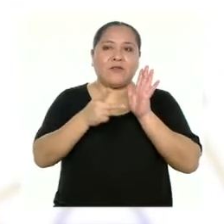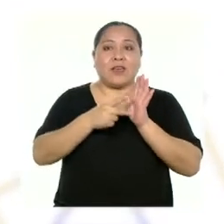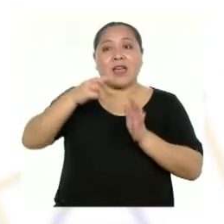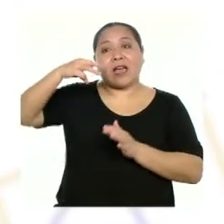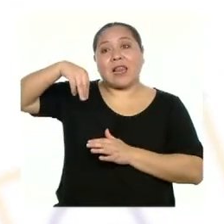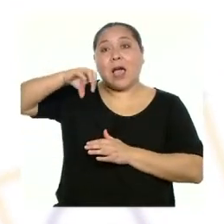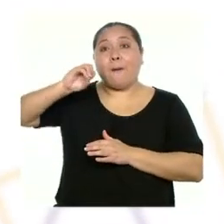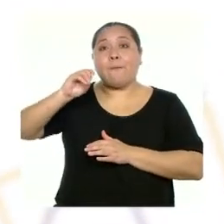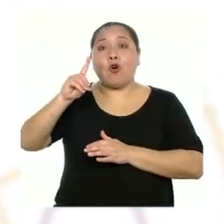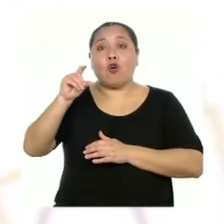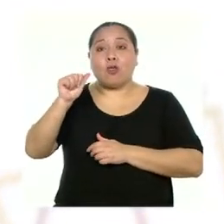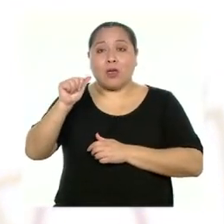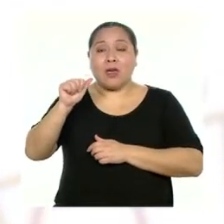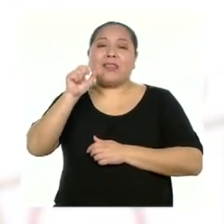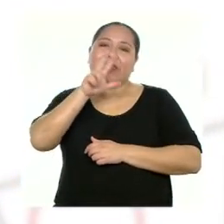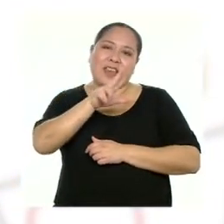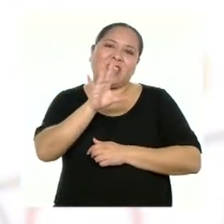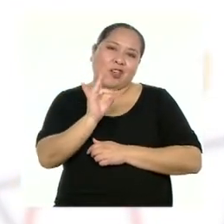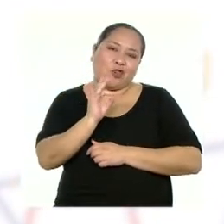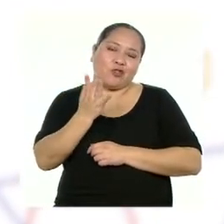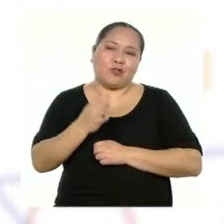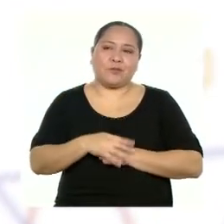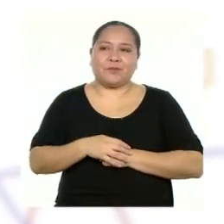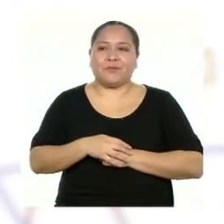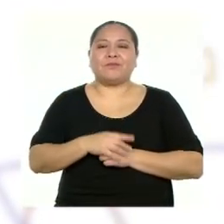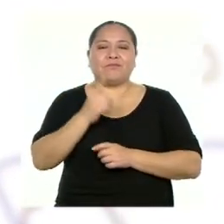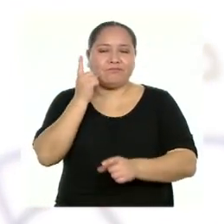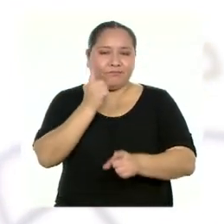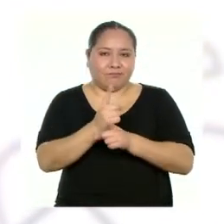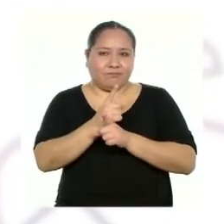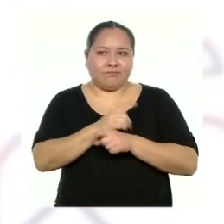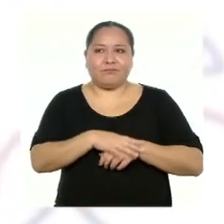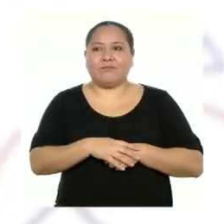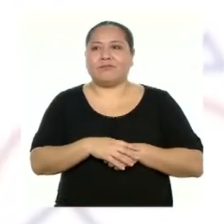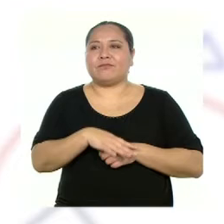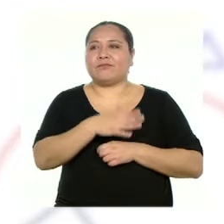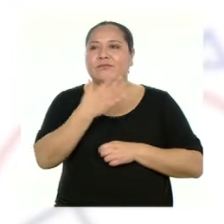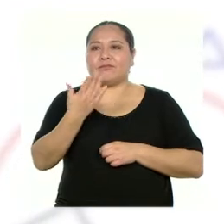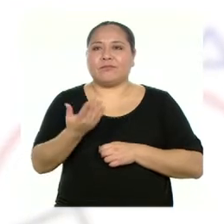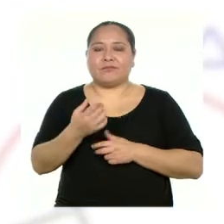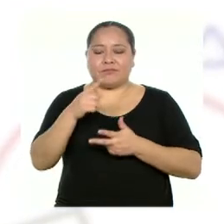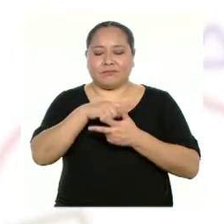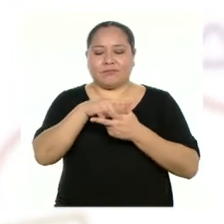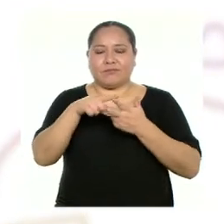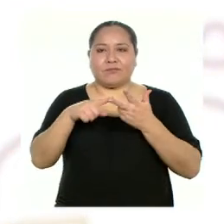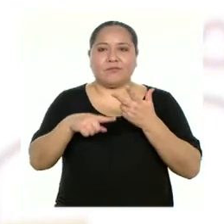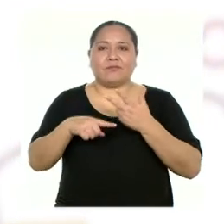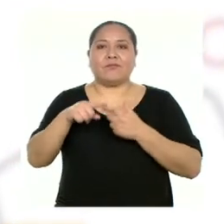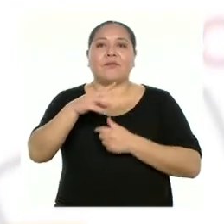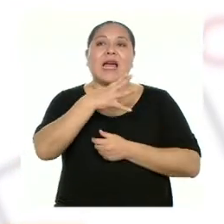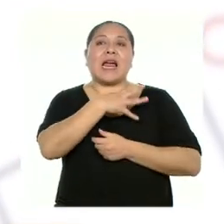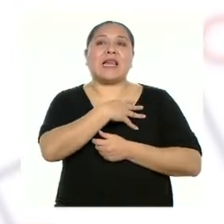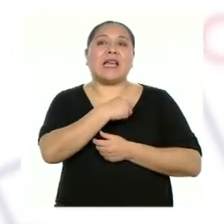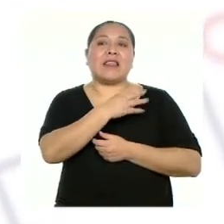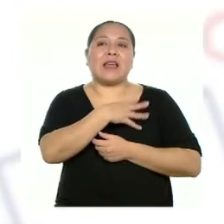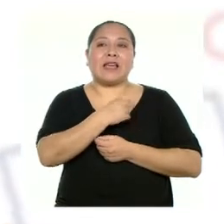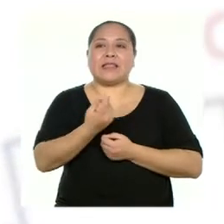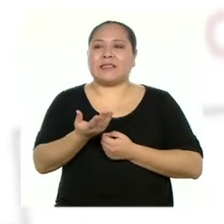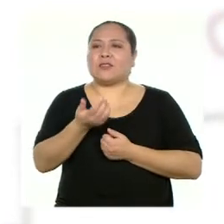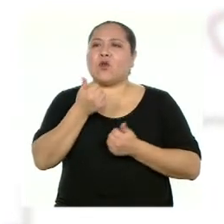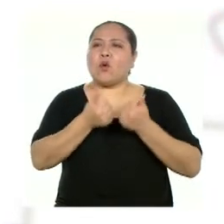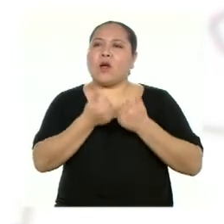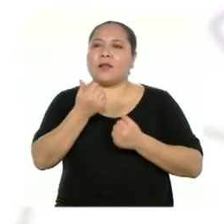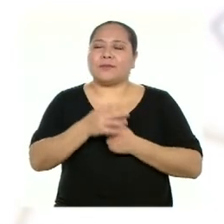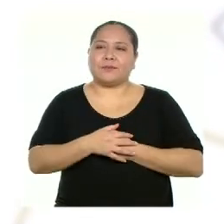es 38. Eso es. Seguimos con el cálculo de las medidas resumen para la variable edad. ¿Qué tipo de variable